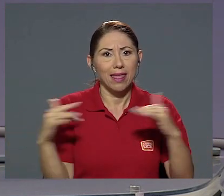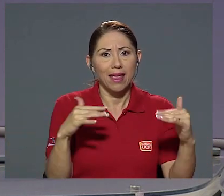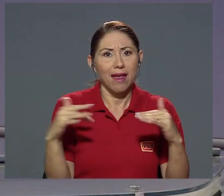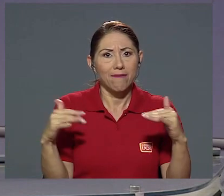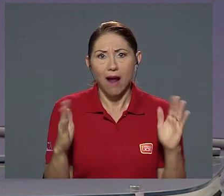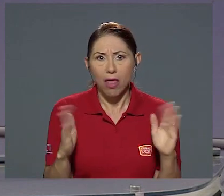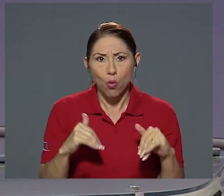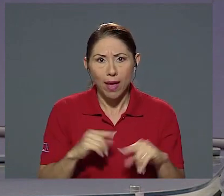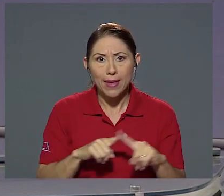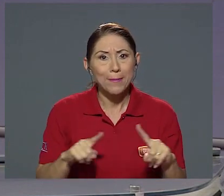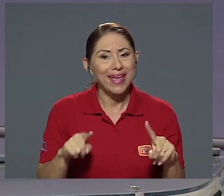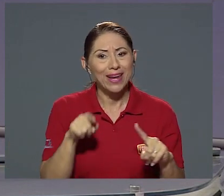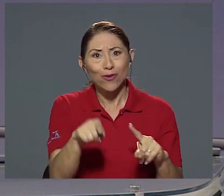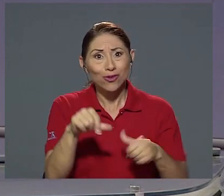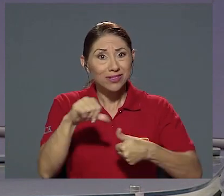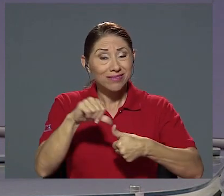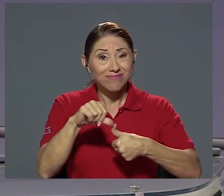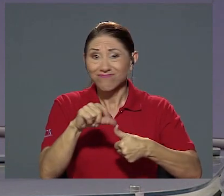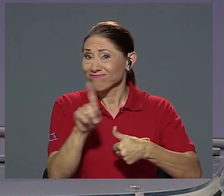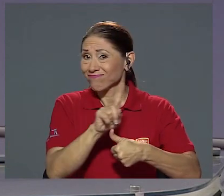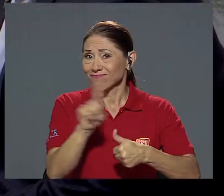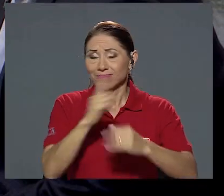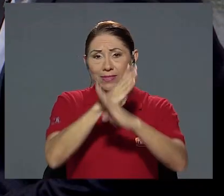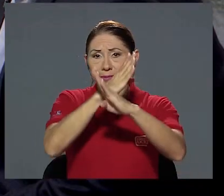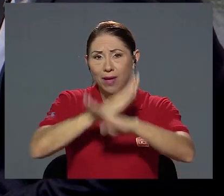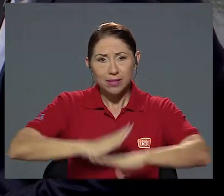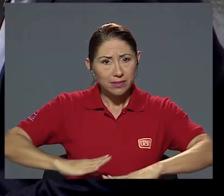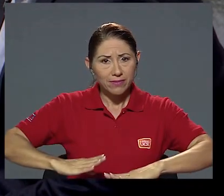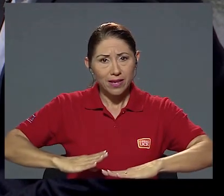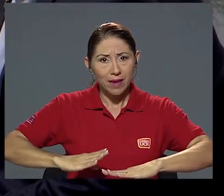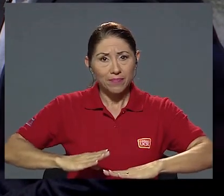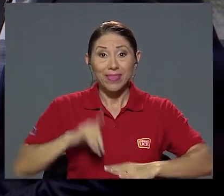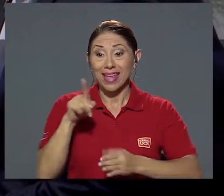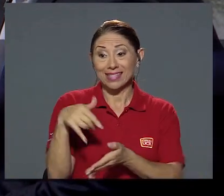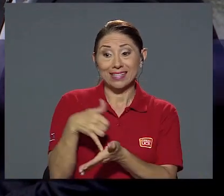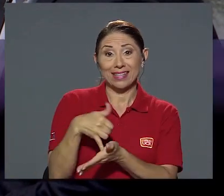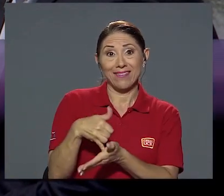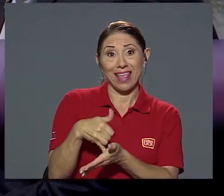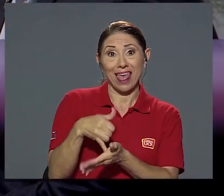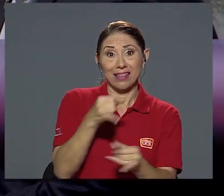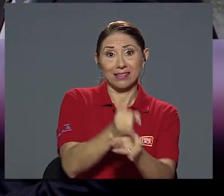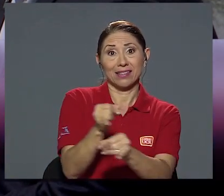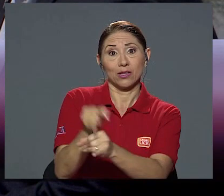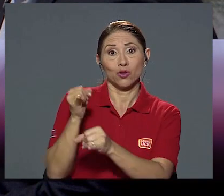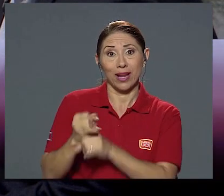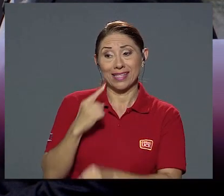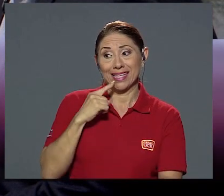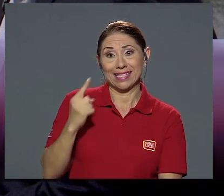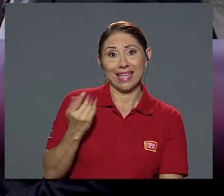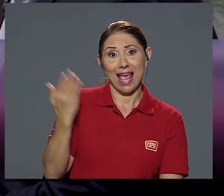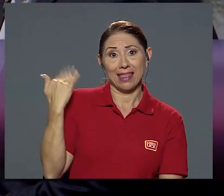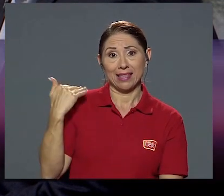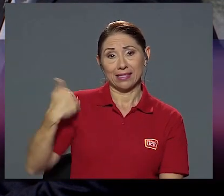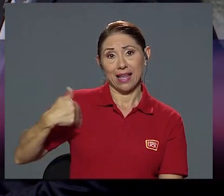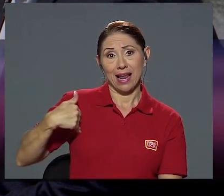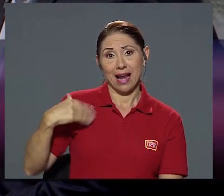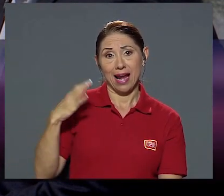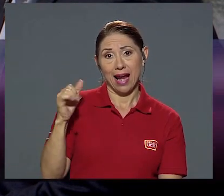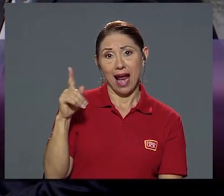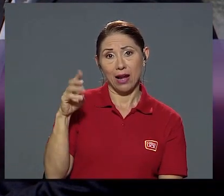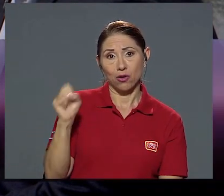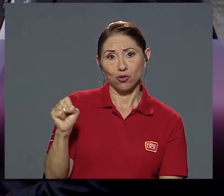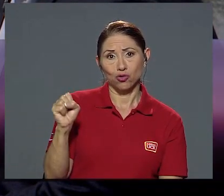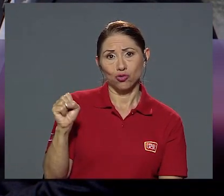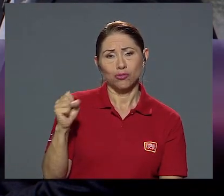es pacífica. Exacto. Y esas debilidades institucionales que señalaba Carlos, creo que son muy